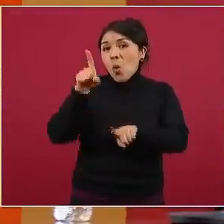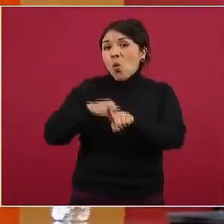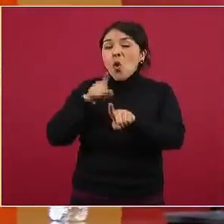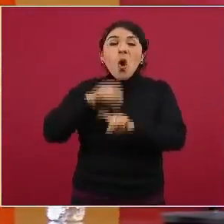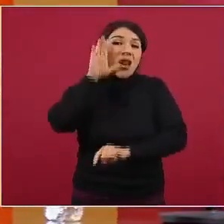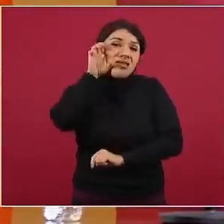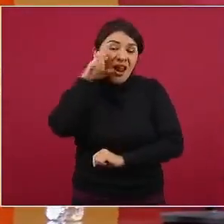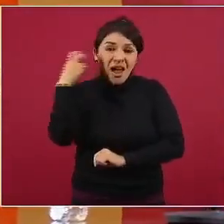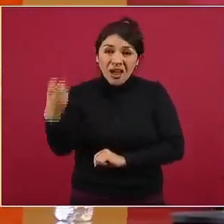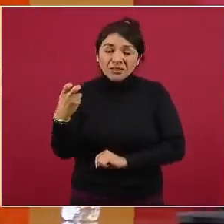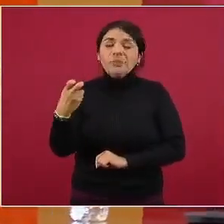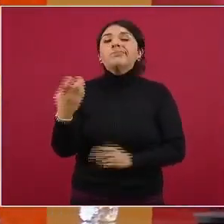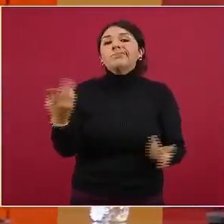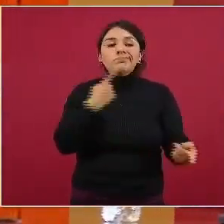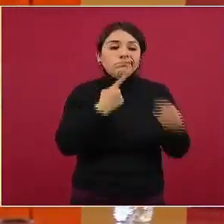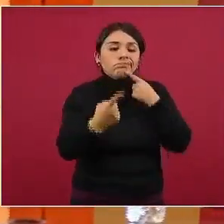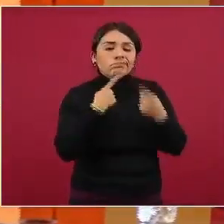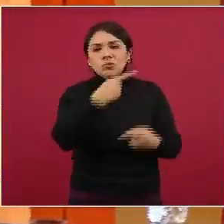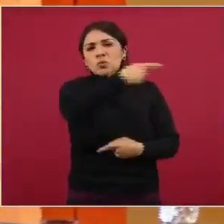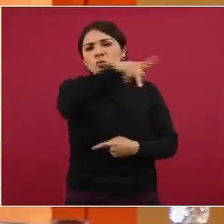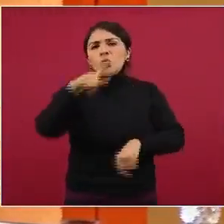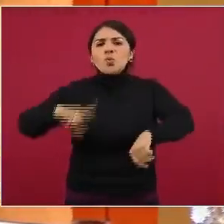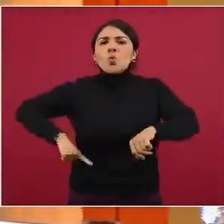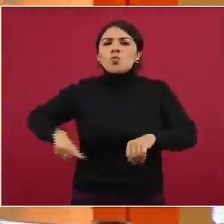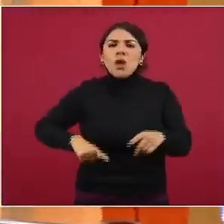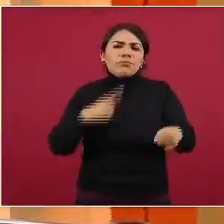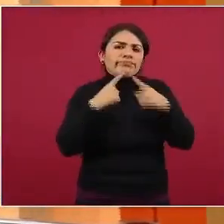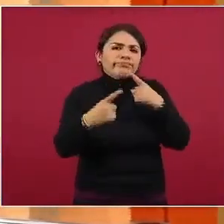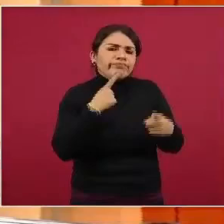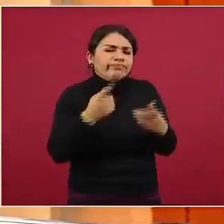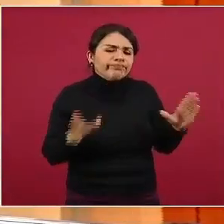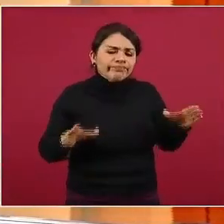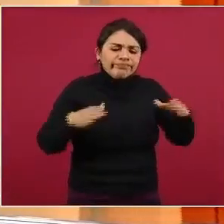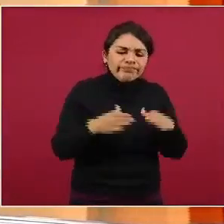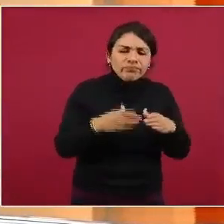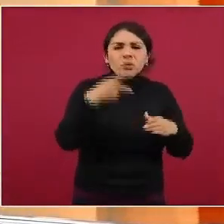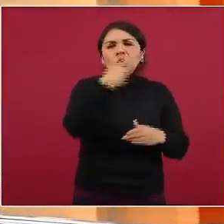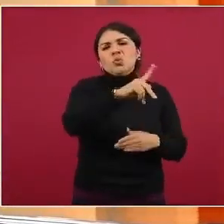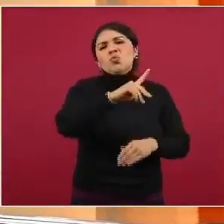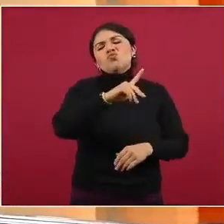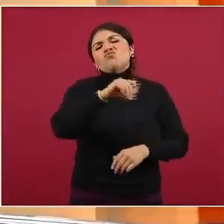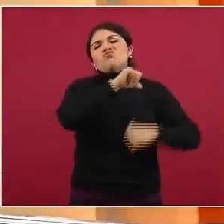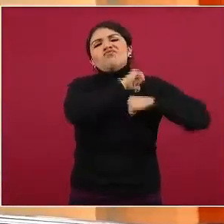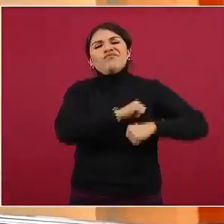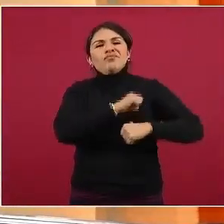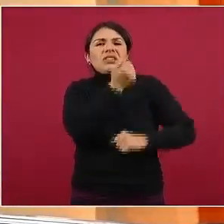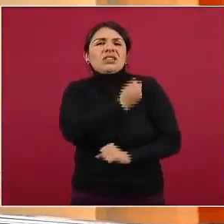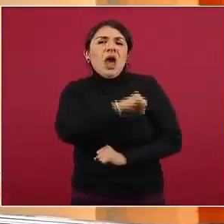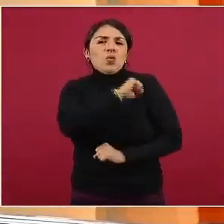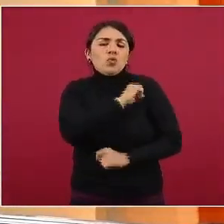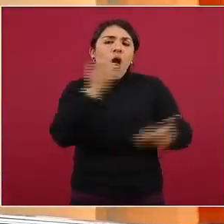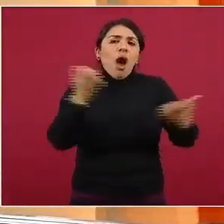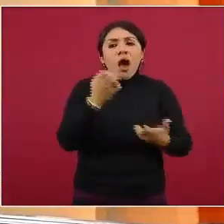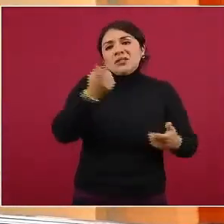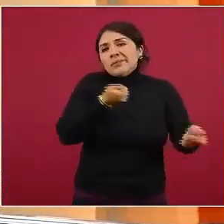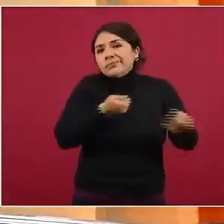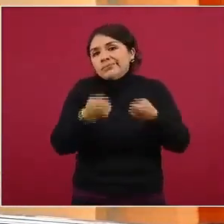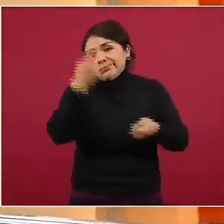naranja, por decisiones locales, por decisiones que las autoridades sanitarias tomaron, un poco